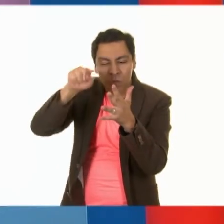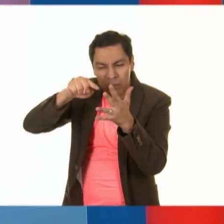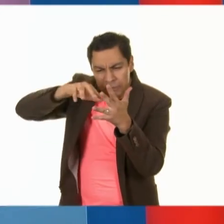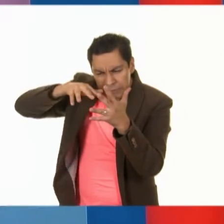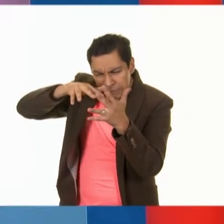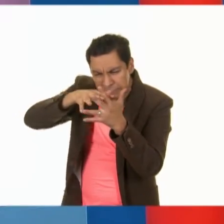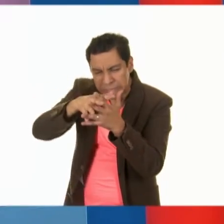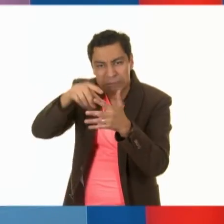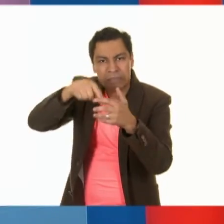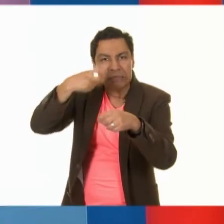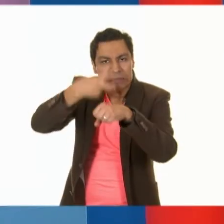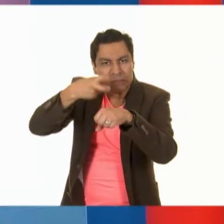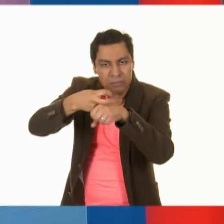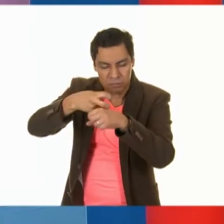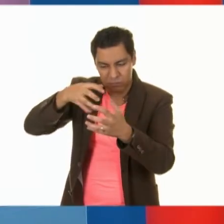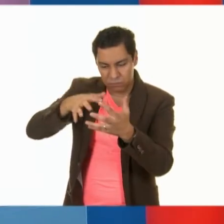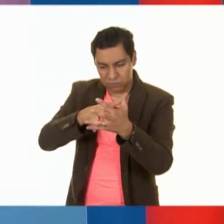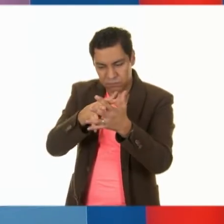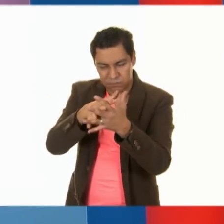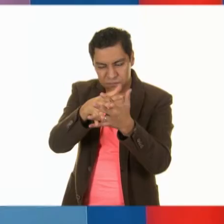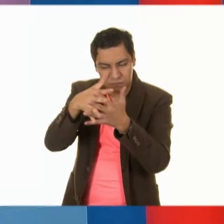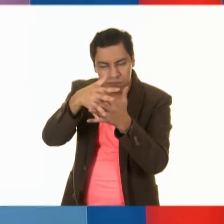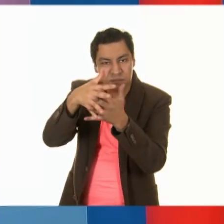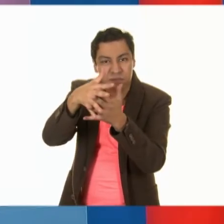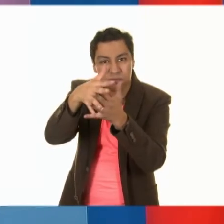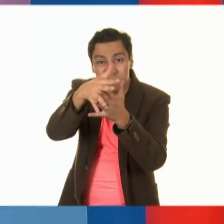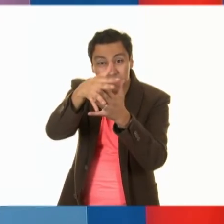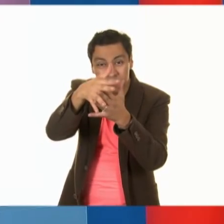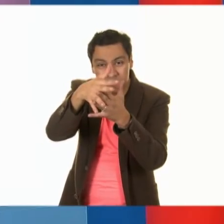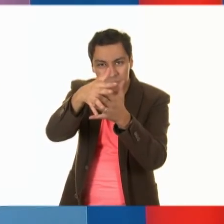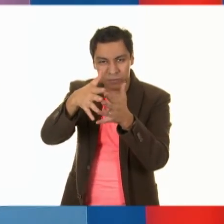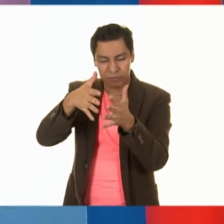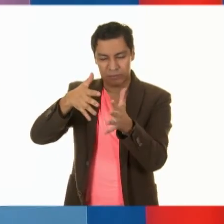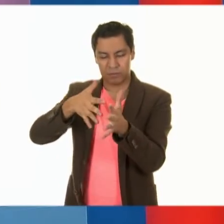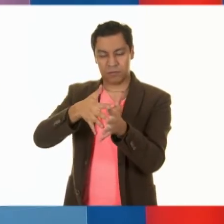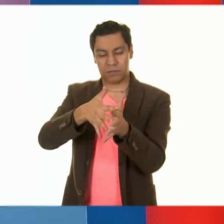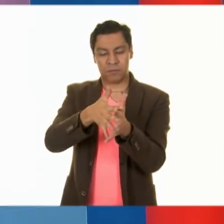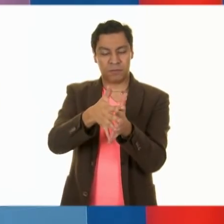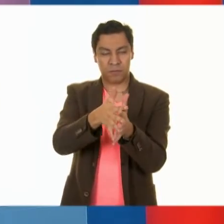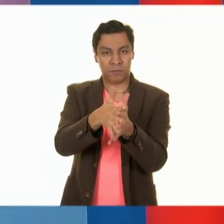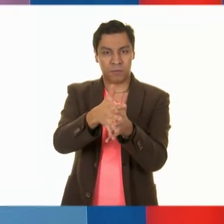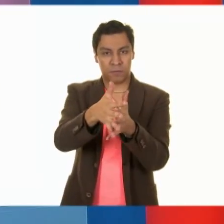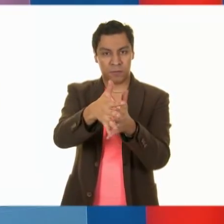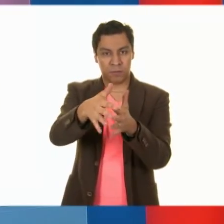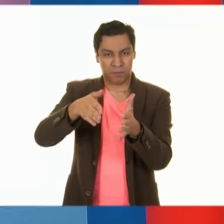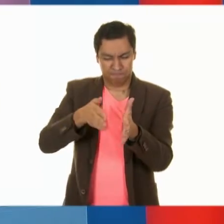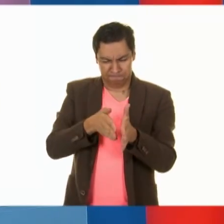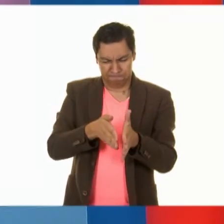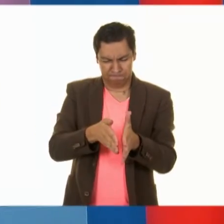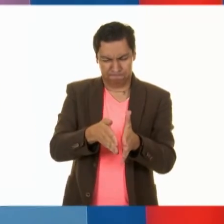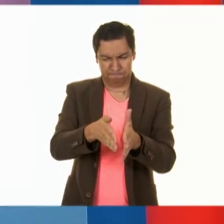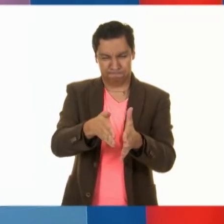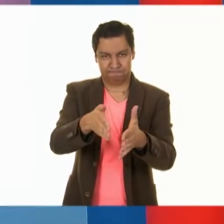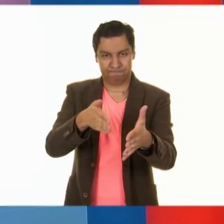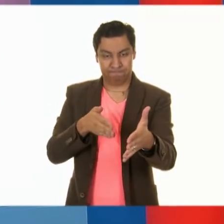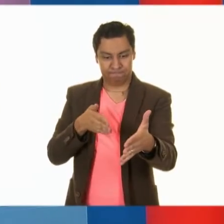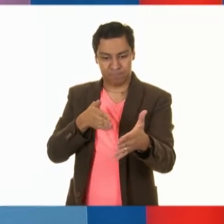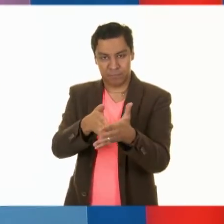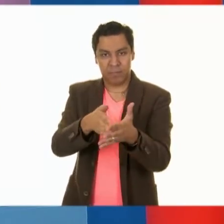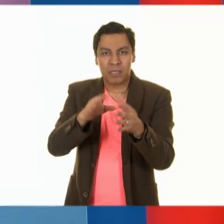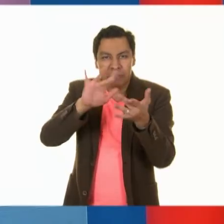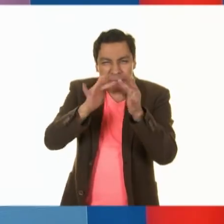más denso, el ángulo, más bien como en ángulo recto, todos los fotones cambian de velocidad a la